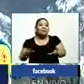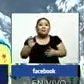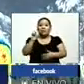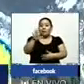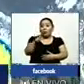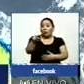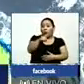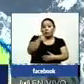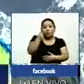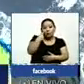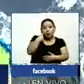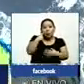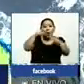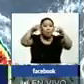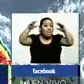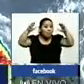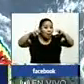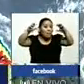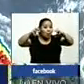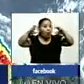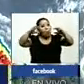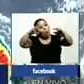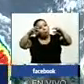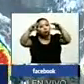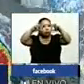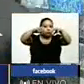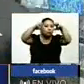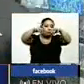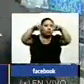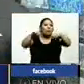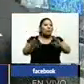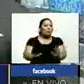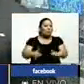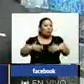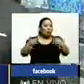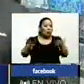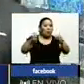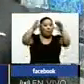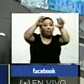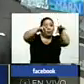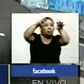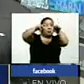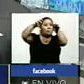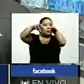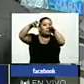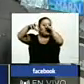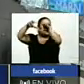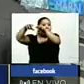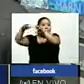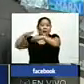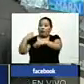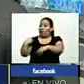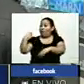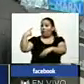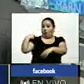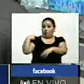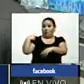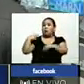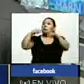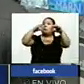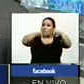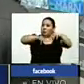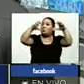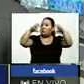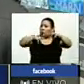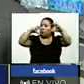prevenidos, se ven lluvias de moderada intensidad ingresando a la región nuestra y todo se debe a la salida de una onda tropical que desde el día de ayer generó